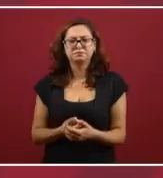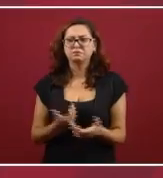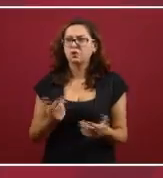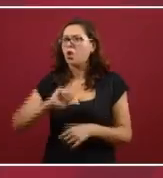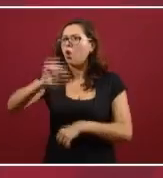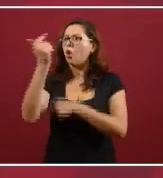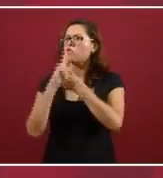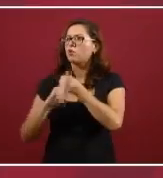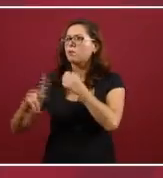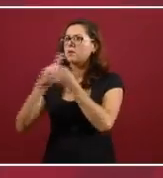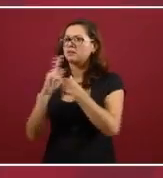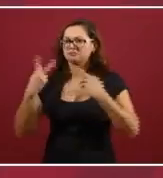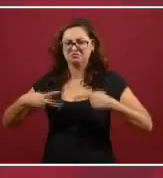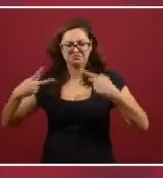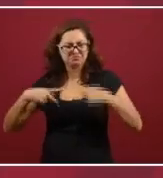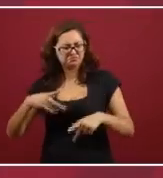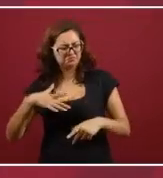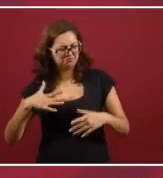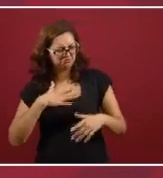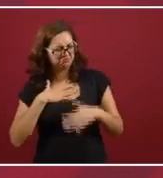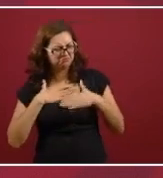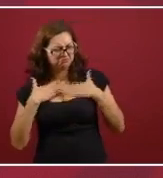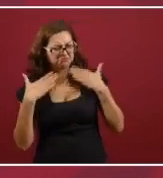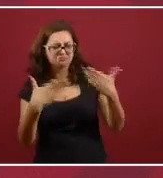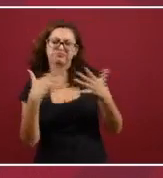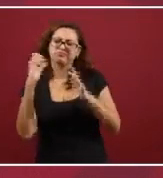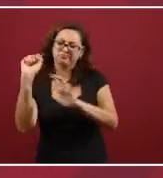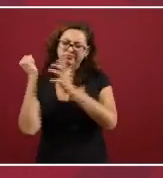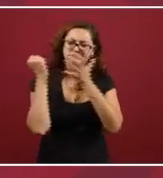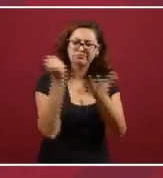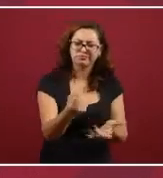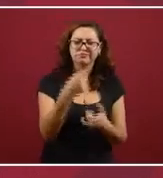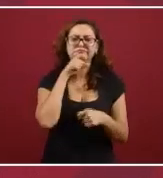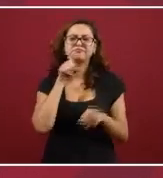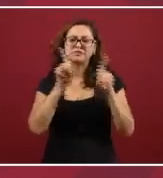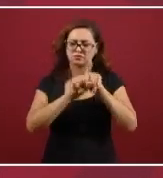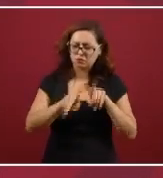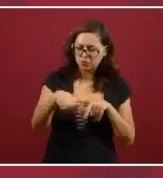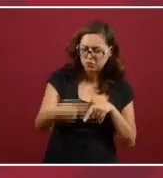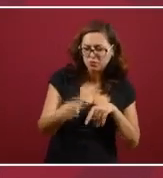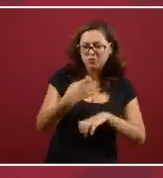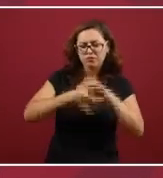inversionistas extranjeros y desde luego tiene la confianza de empresarios nacionales.